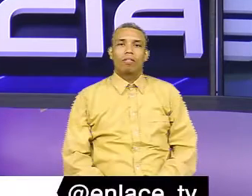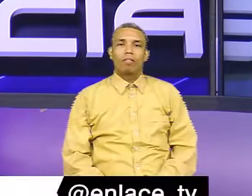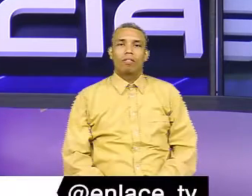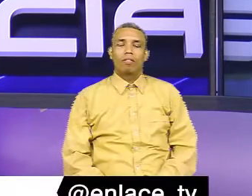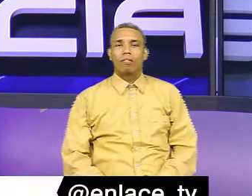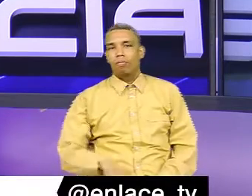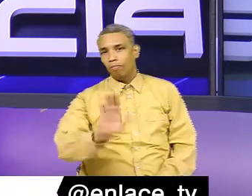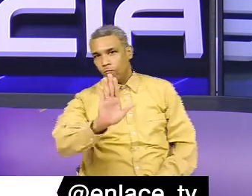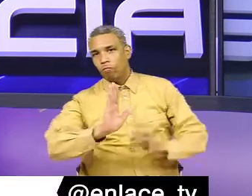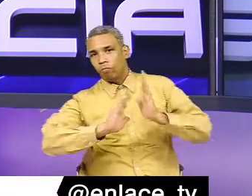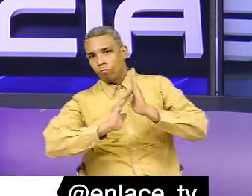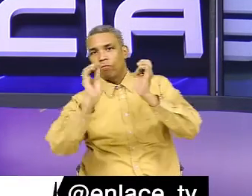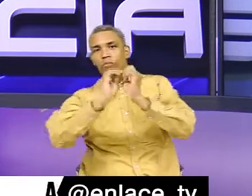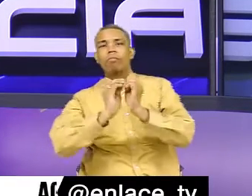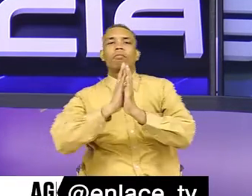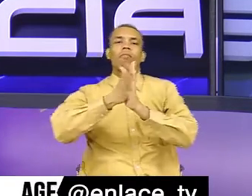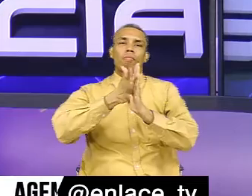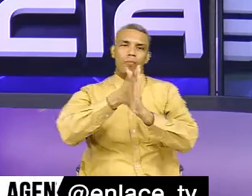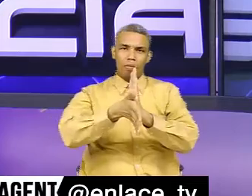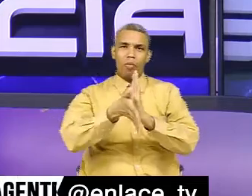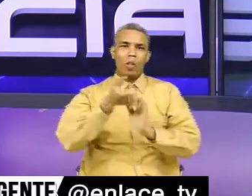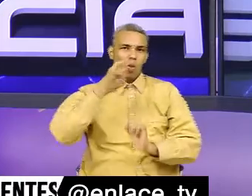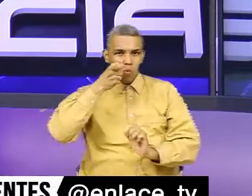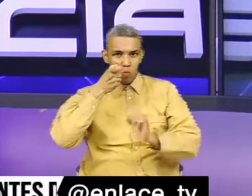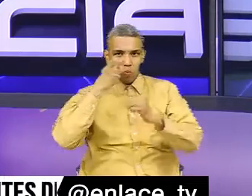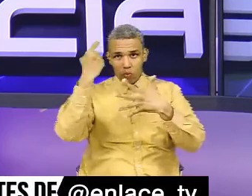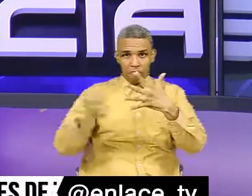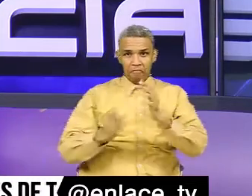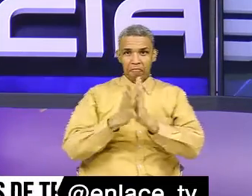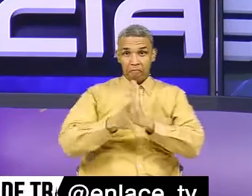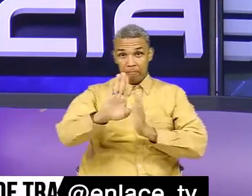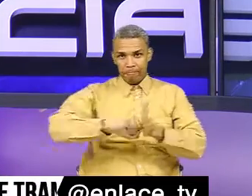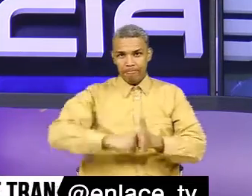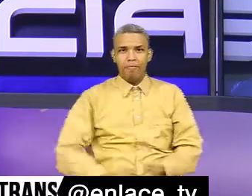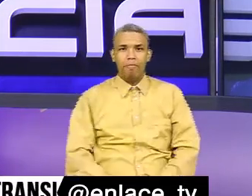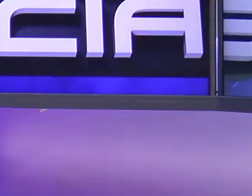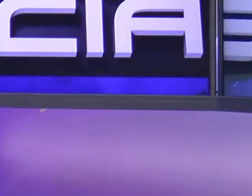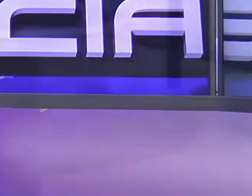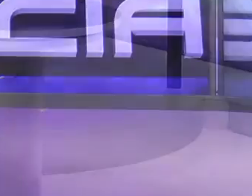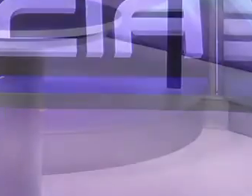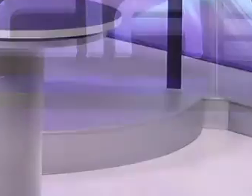Hacemos una pausa y ya regresamos con información de cultura y entretenimiento en La Mira.